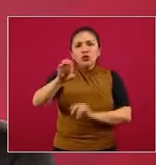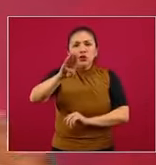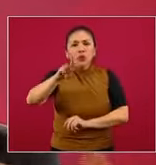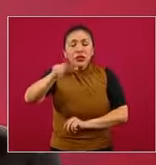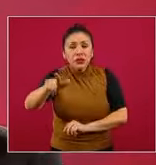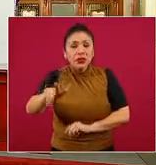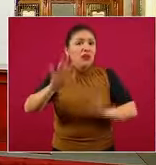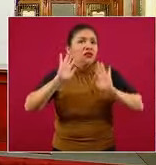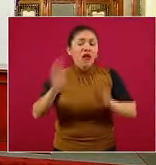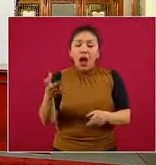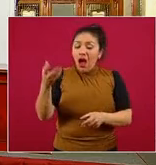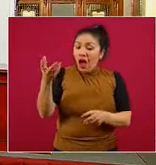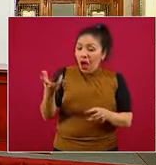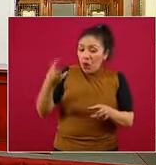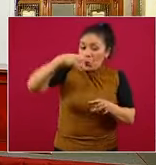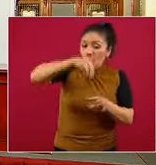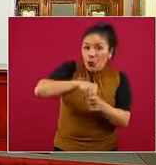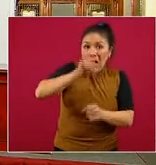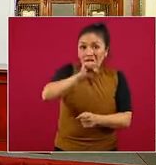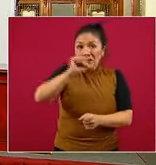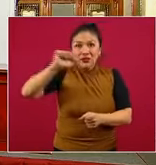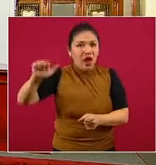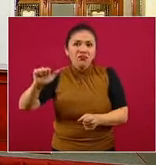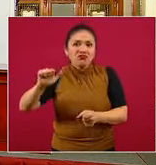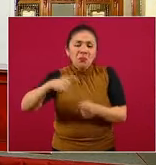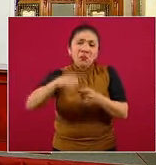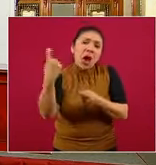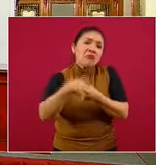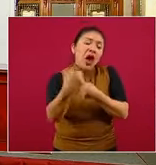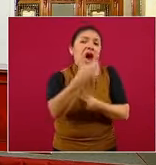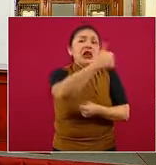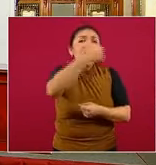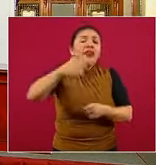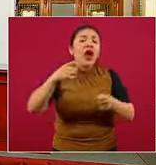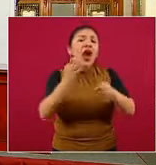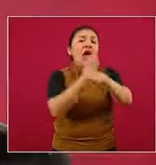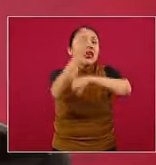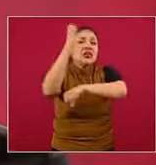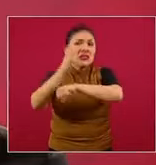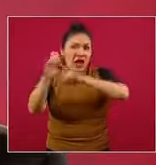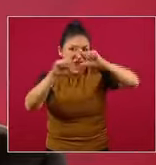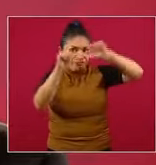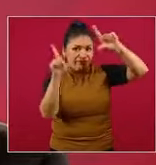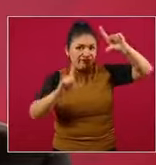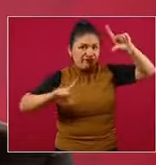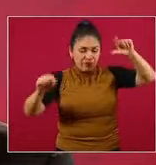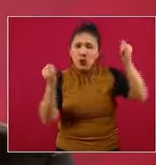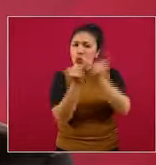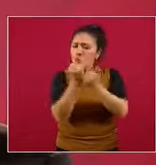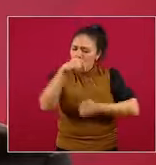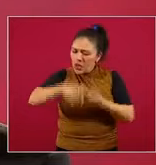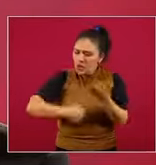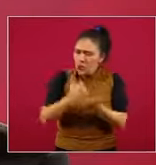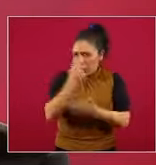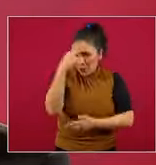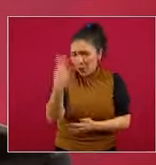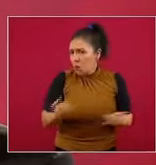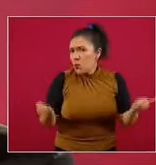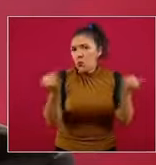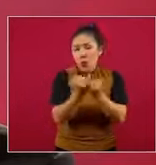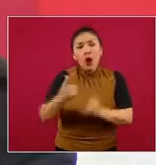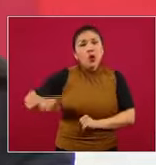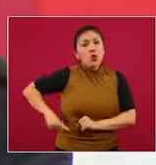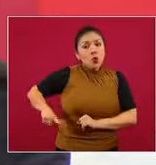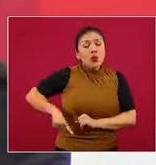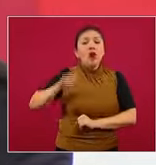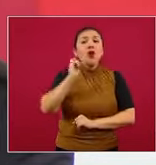se descentralizó la Secretaría de Salud. Cada estado, cada entidad federativa, también lo es la Ciudad de México, su gobierno